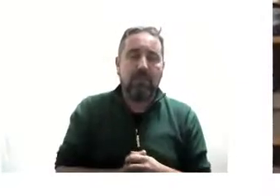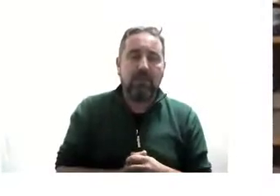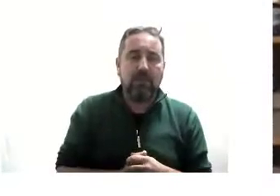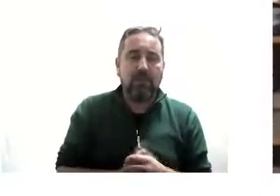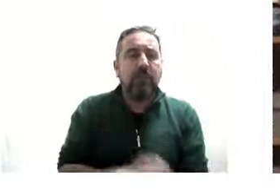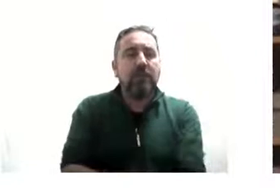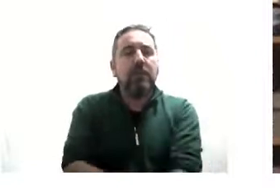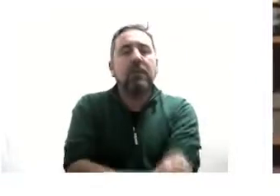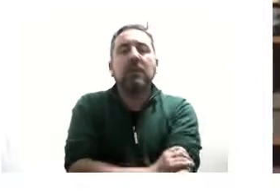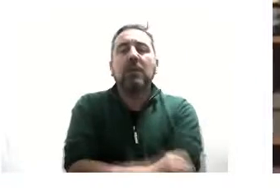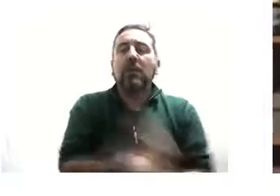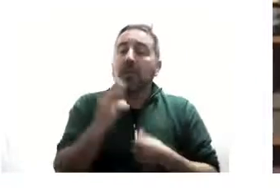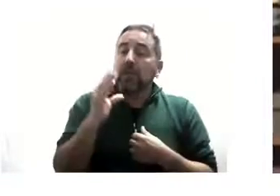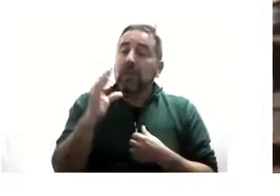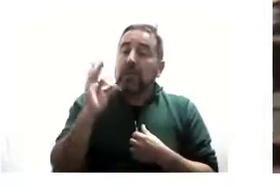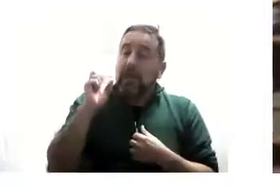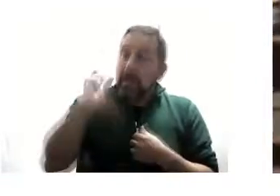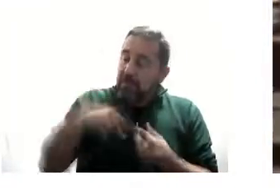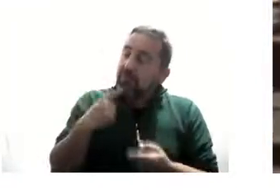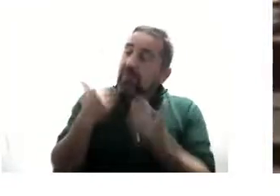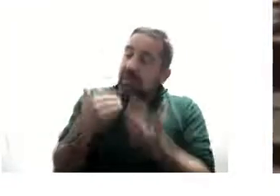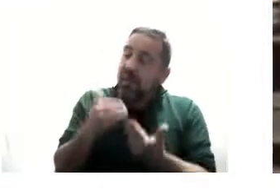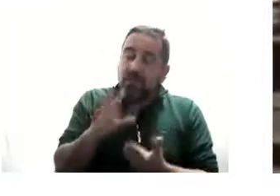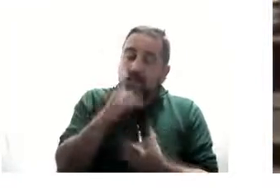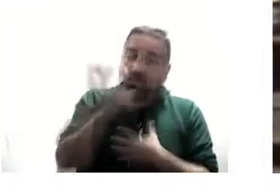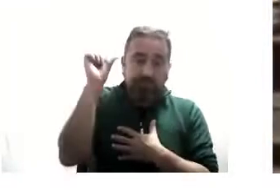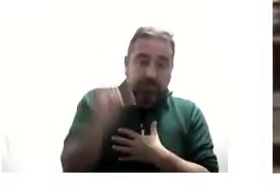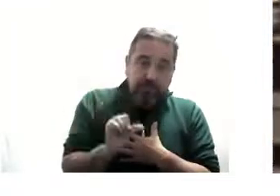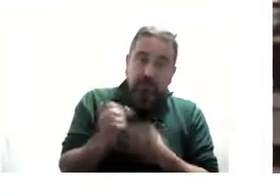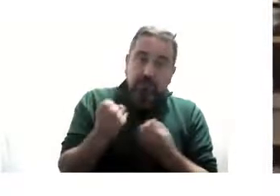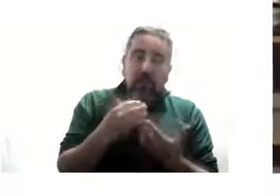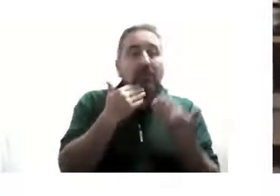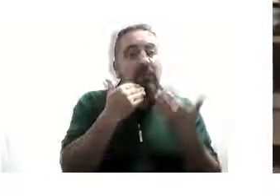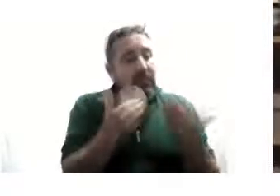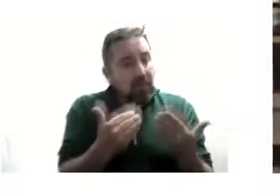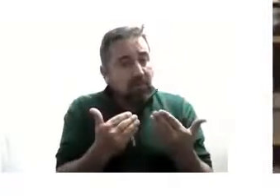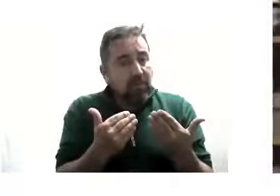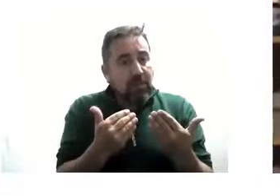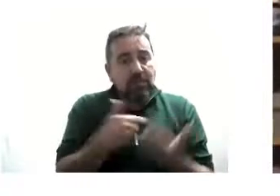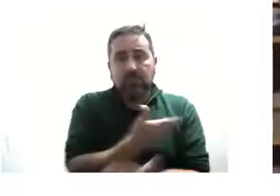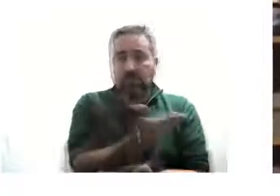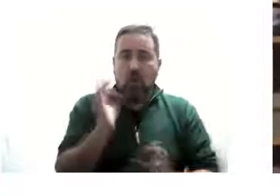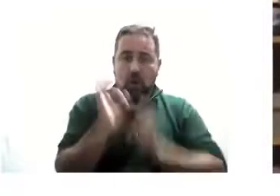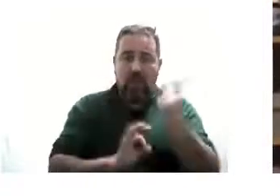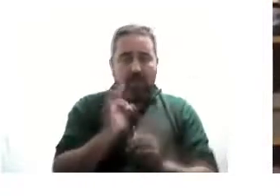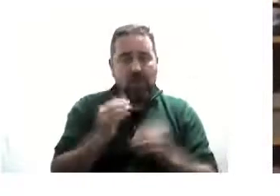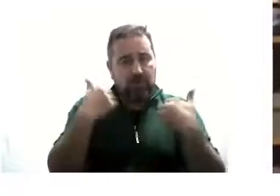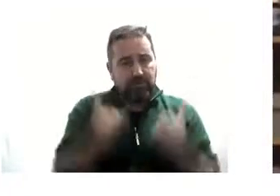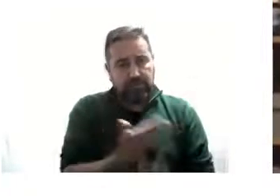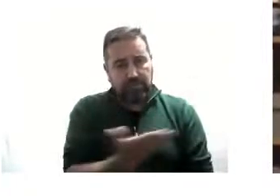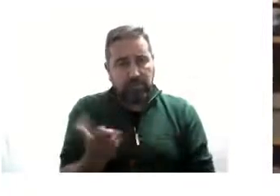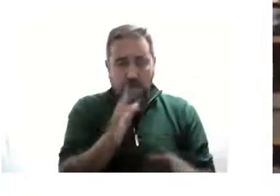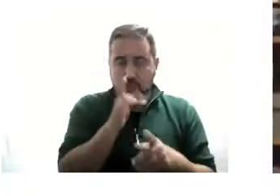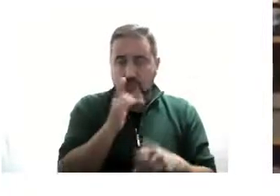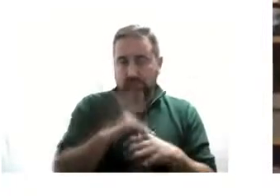Muchísimas gracias, Carmen. Muchísimas gracias por tus palabras y muchas gracias también al resto de organizadores por haber contado